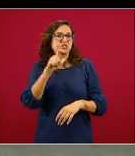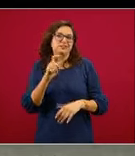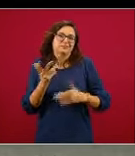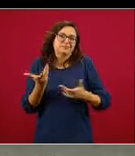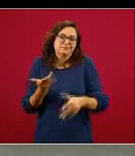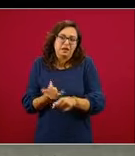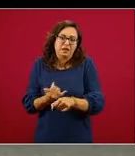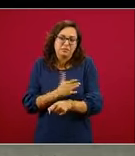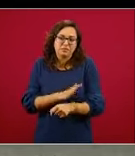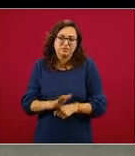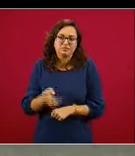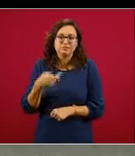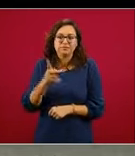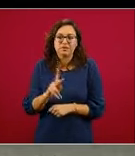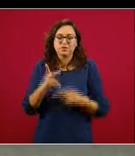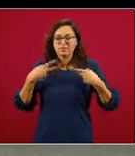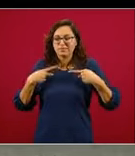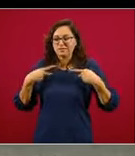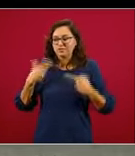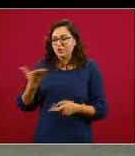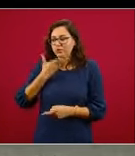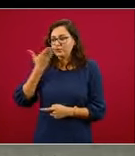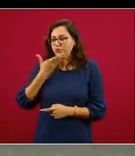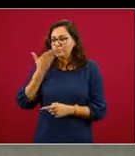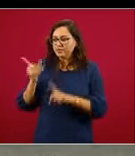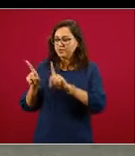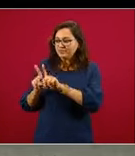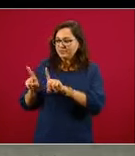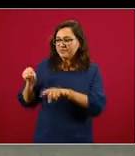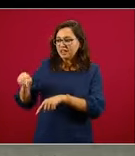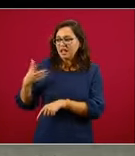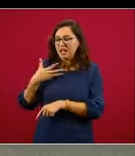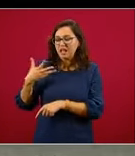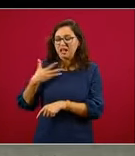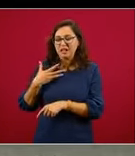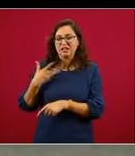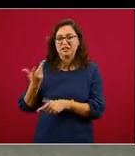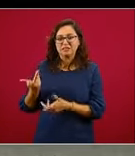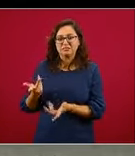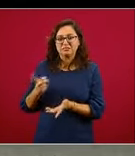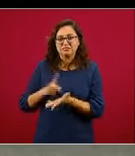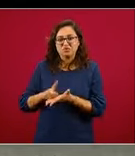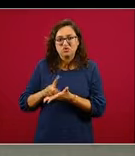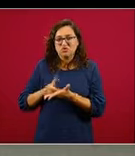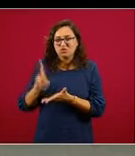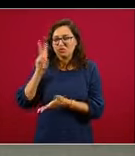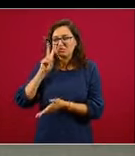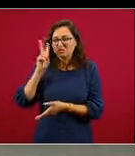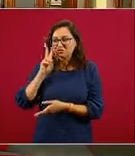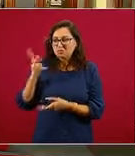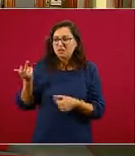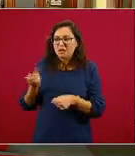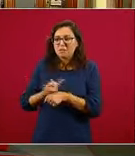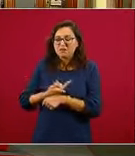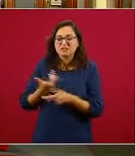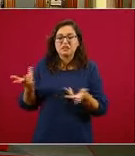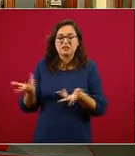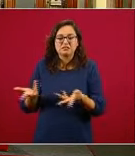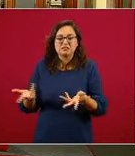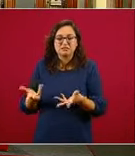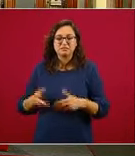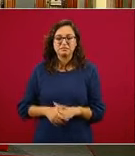que cotidianamente convive o ha estado conviviendo en estos días con una persona que tiene una adicción? Claro,